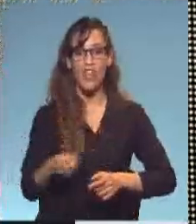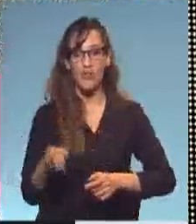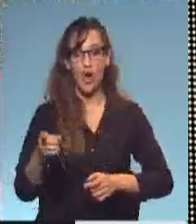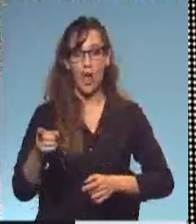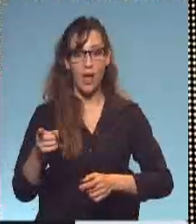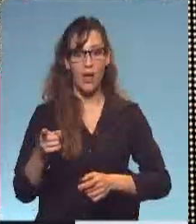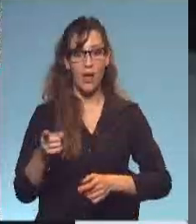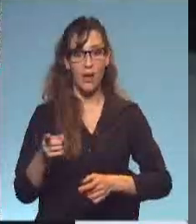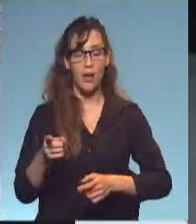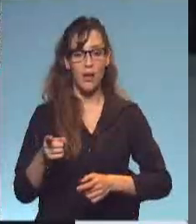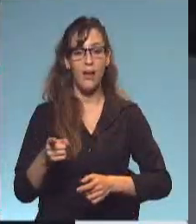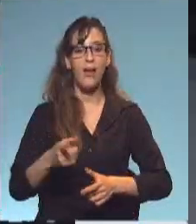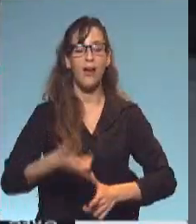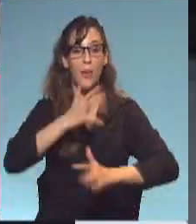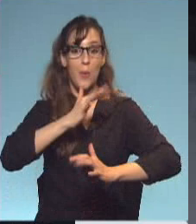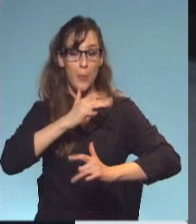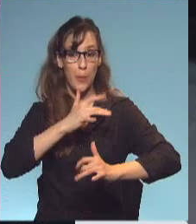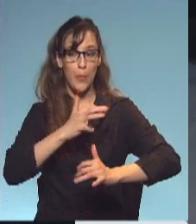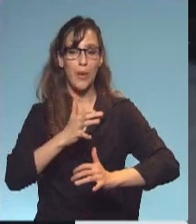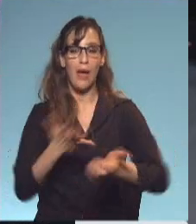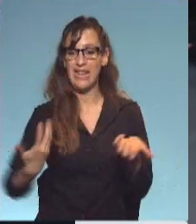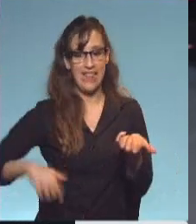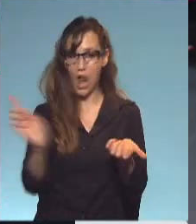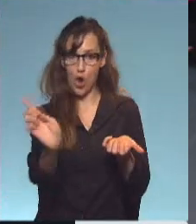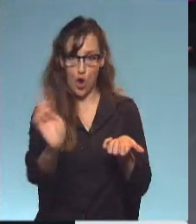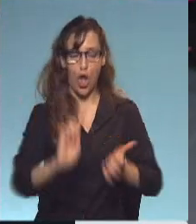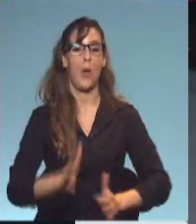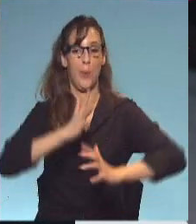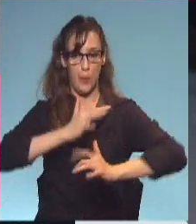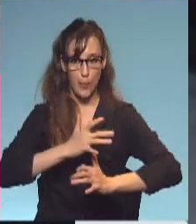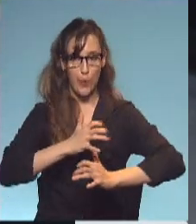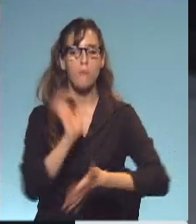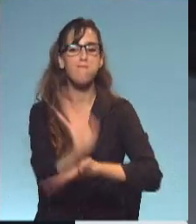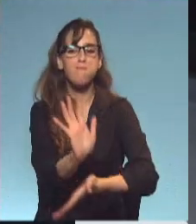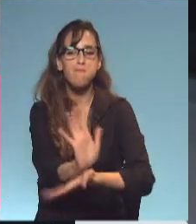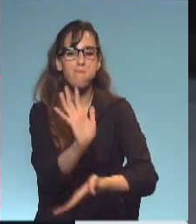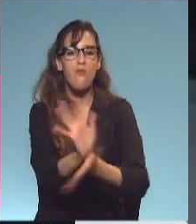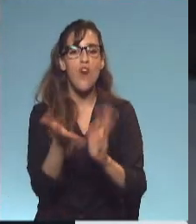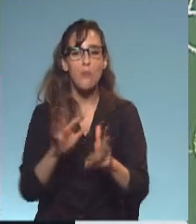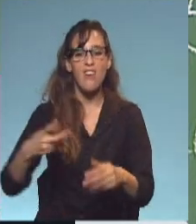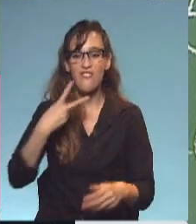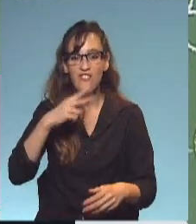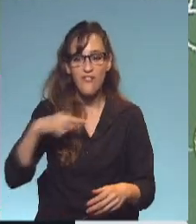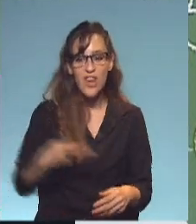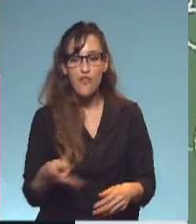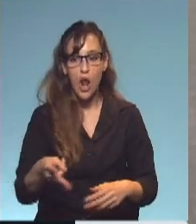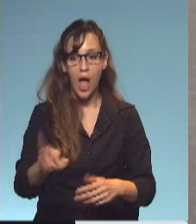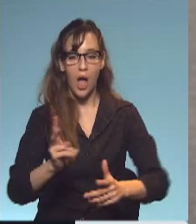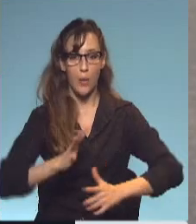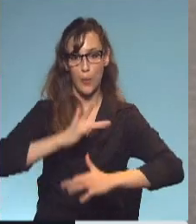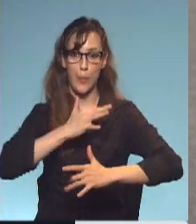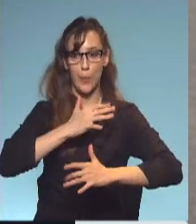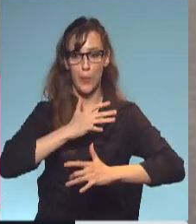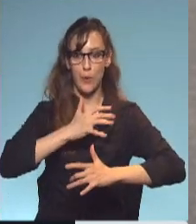oboe. Encima, hasta la palabra es parecida. Claro, un oboe con forma de víbora. Guarda con lo que decís acá. Si lo sigas diciendo, porque nosotros acá.